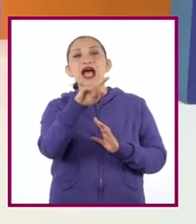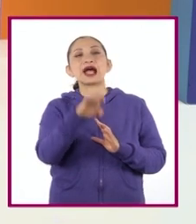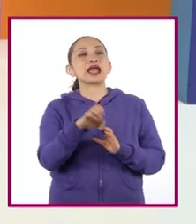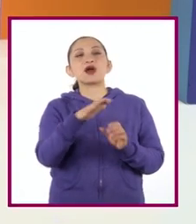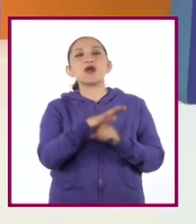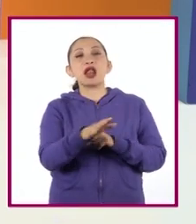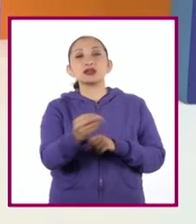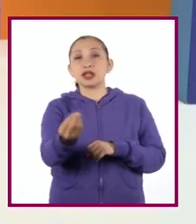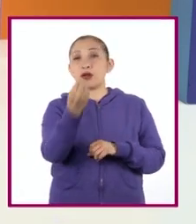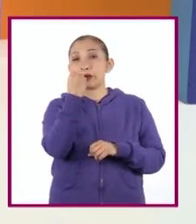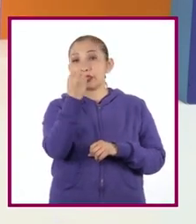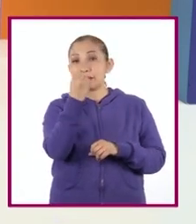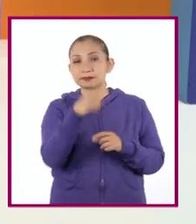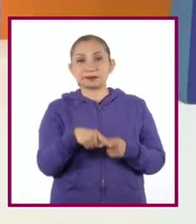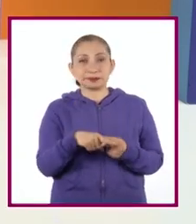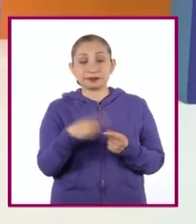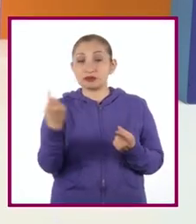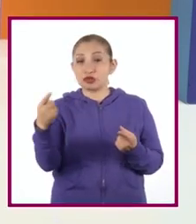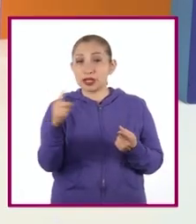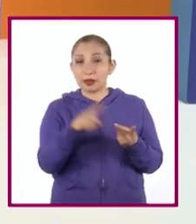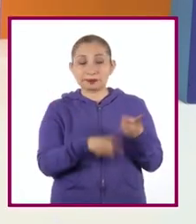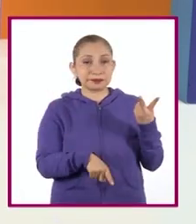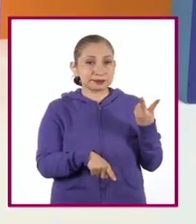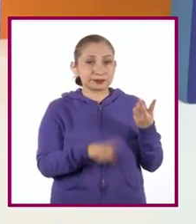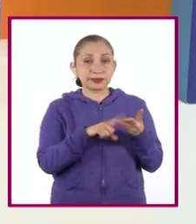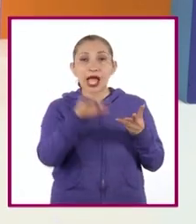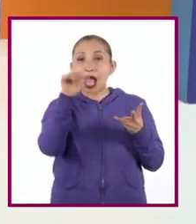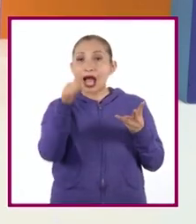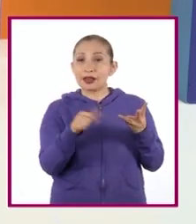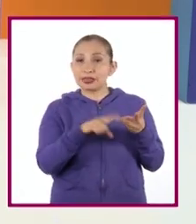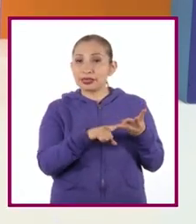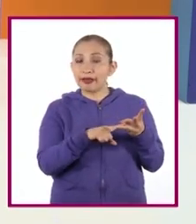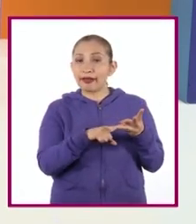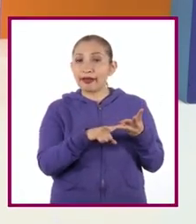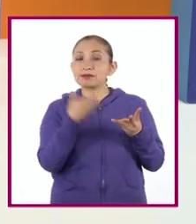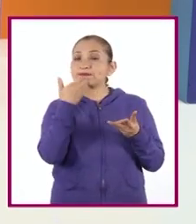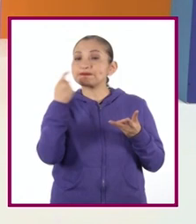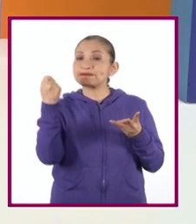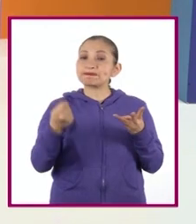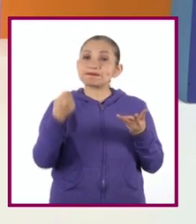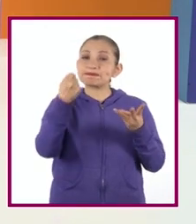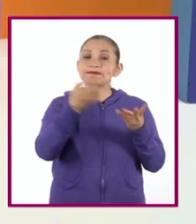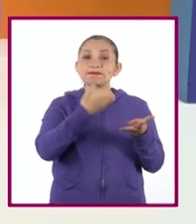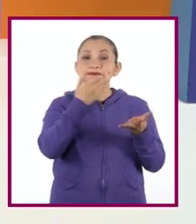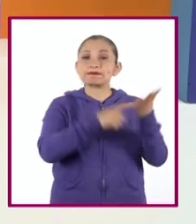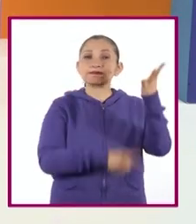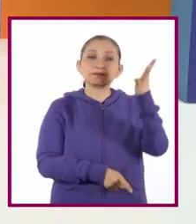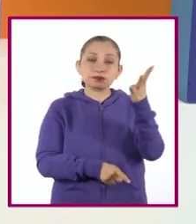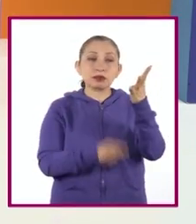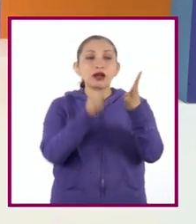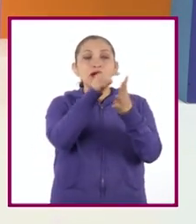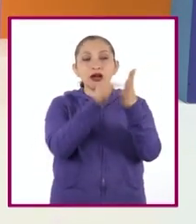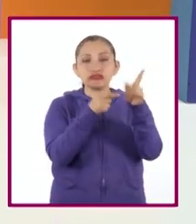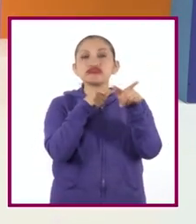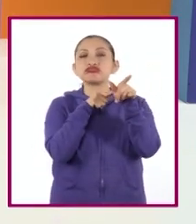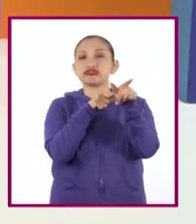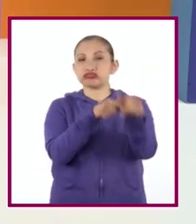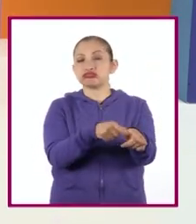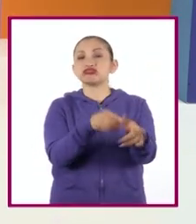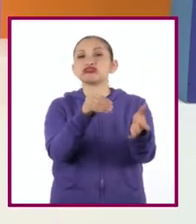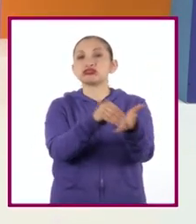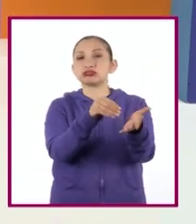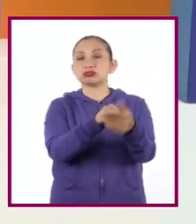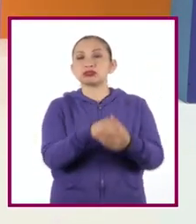son la gastronomía, la música, el arte, las tradiciones y costumbres que persisten